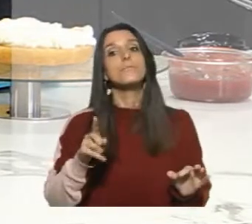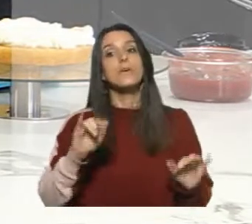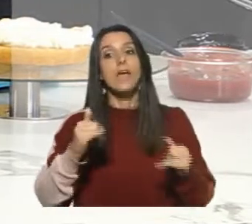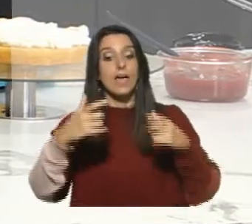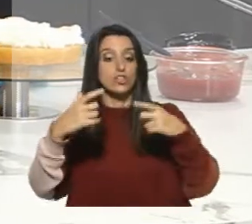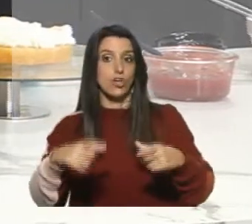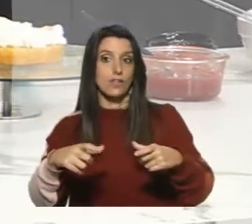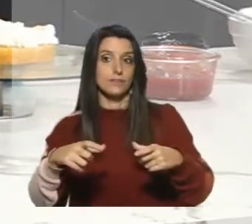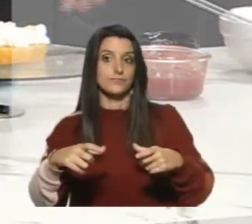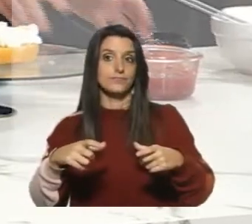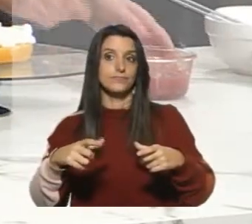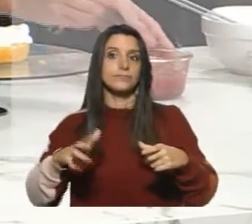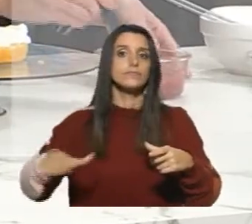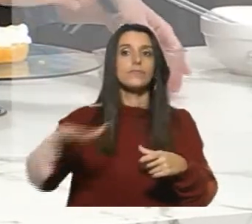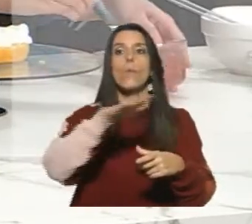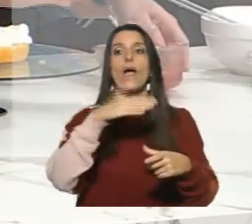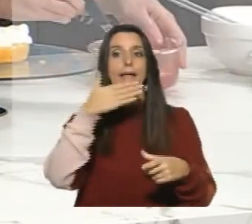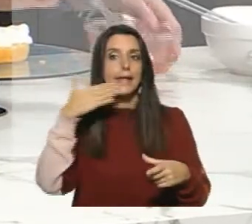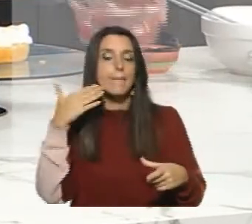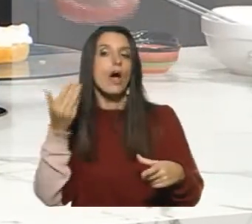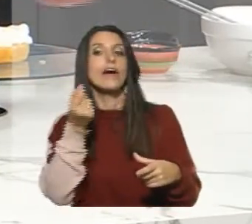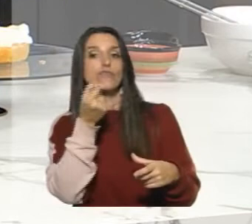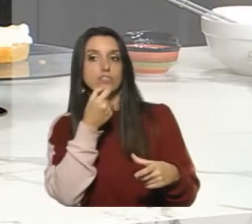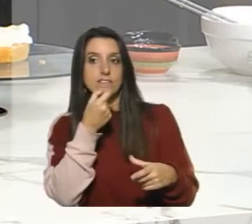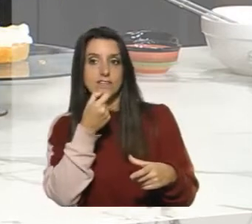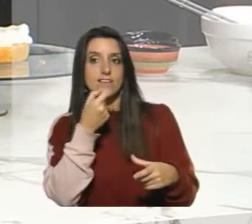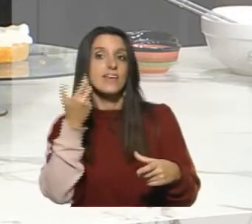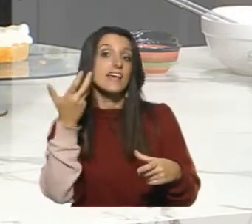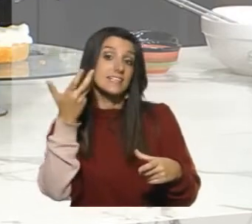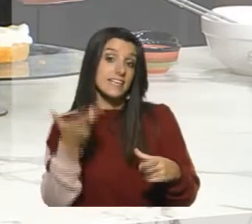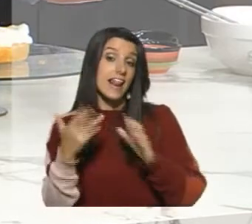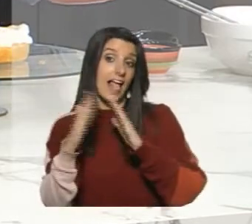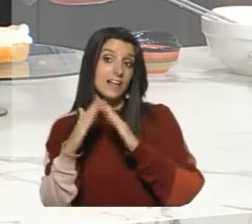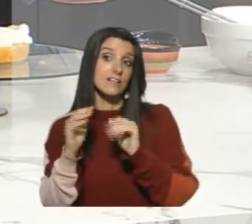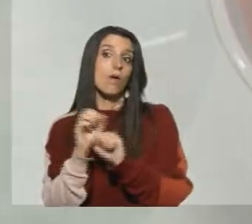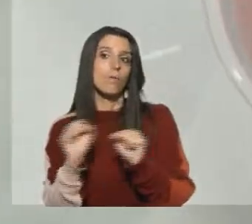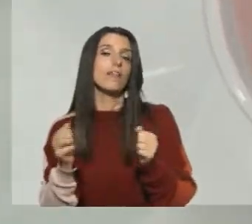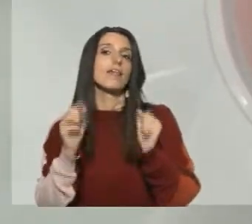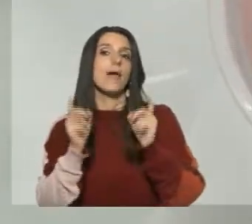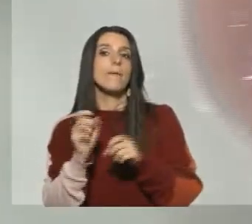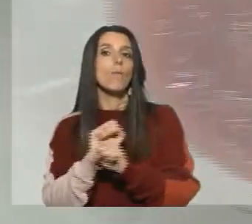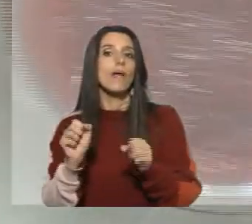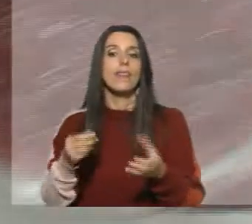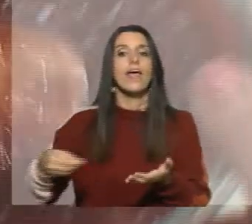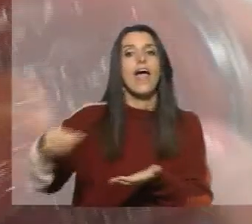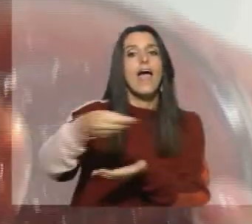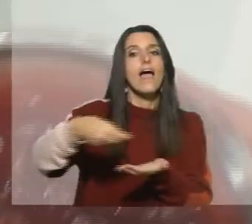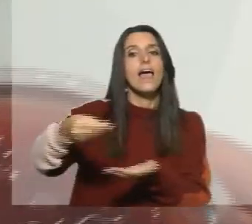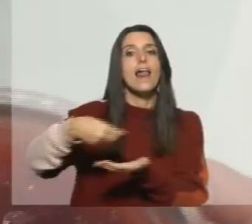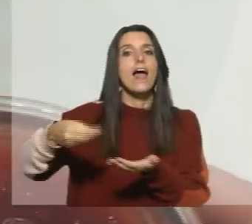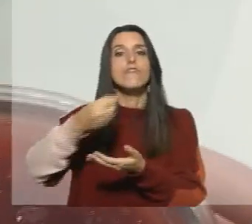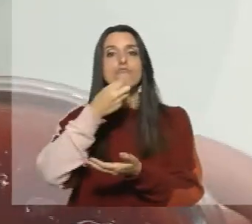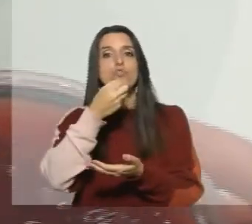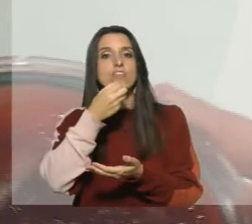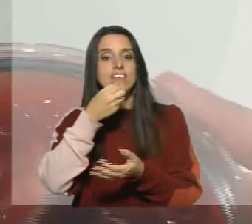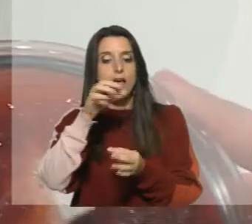bizcocho, la torta. Le pusimos la crema. Acá tenemos la frutilla. Si vos quisieras en casa, también le podrías poner unas frutillas frescas,